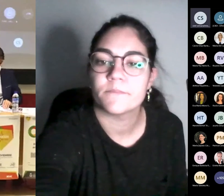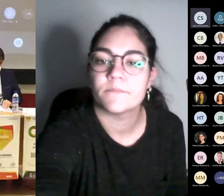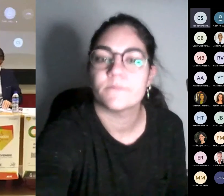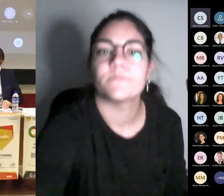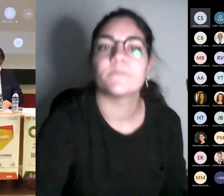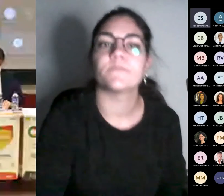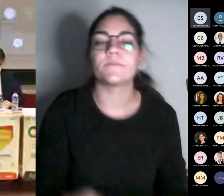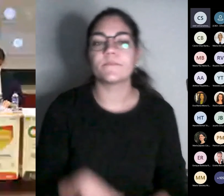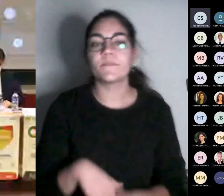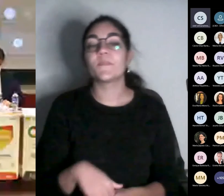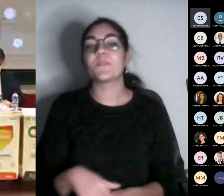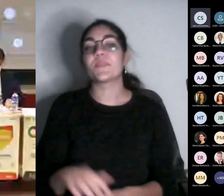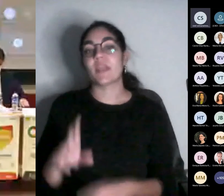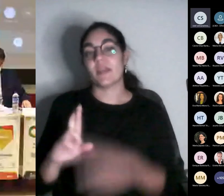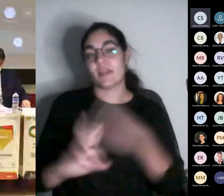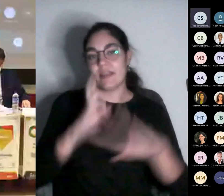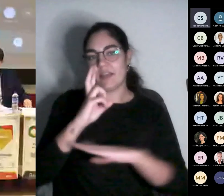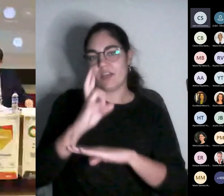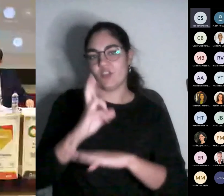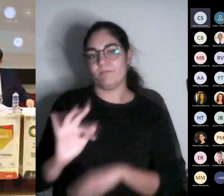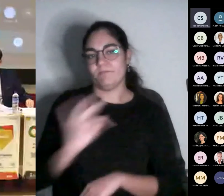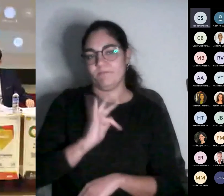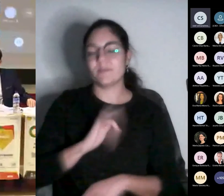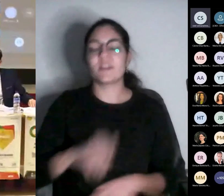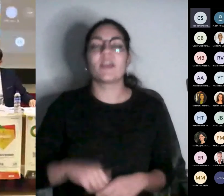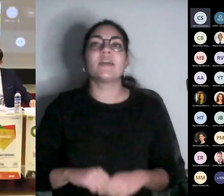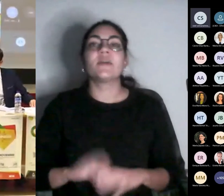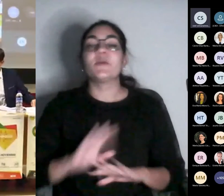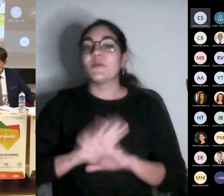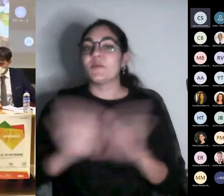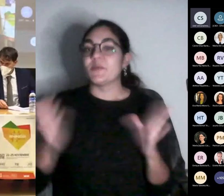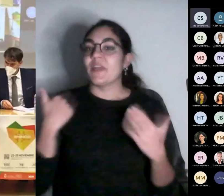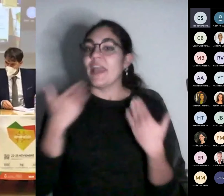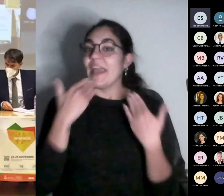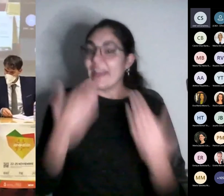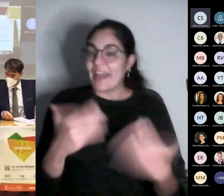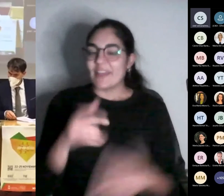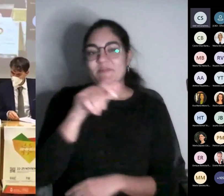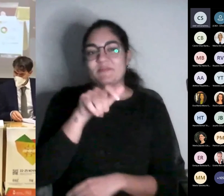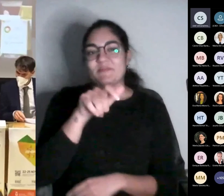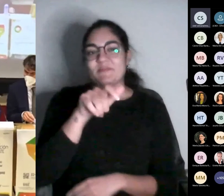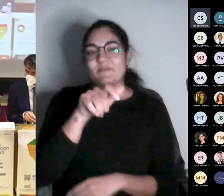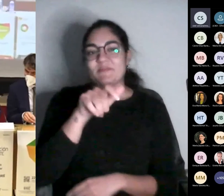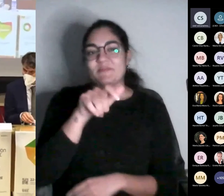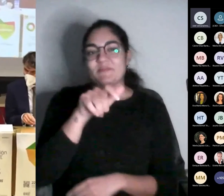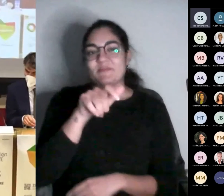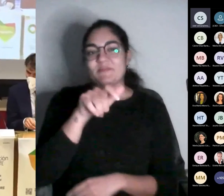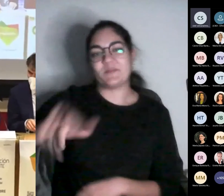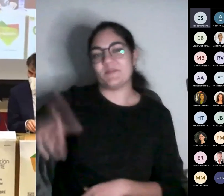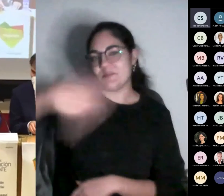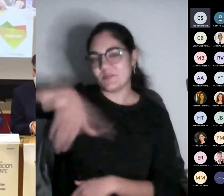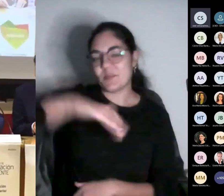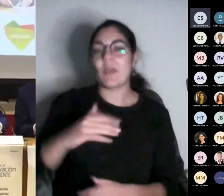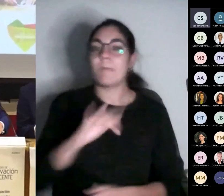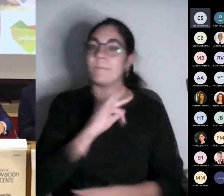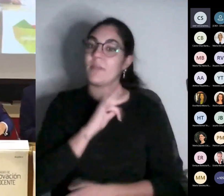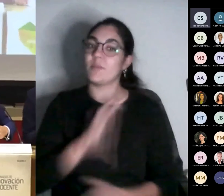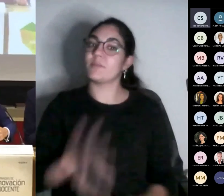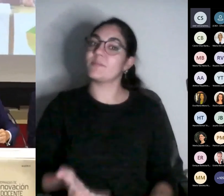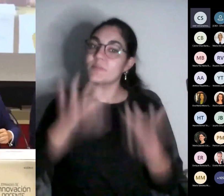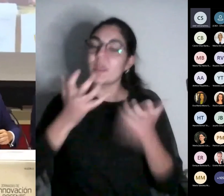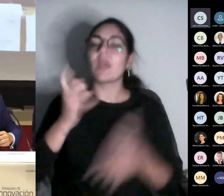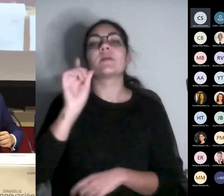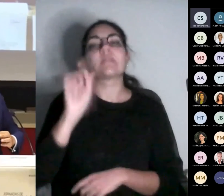bueno definitivamente enhorabuena a los que habéis recibido el premio y sobre todo